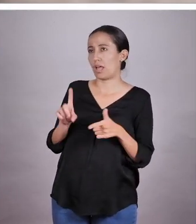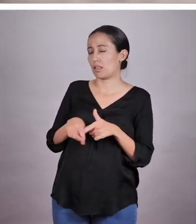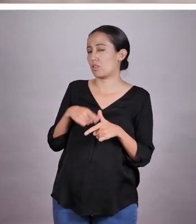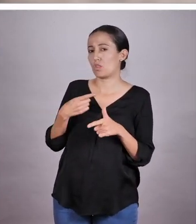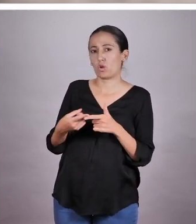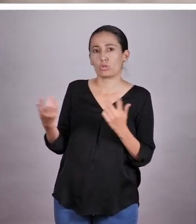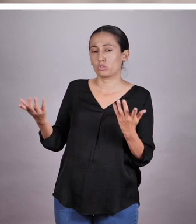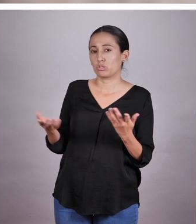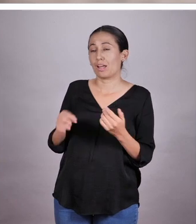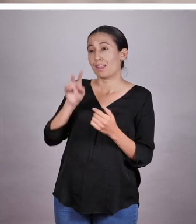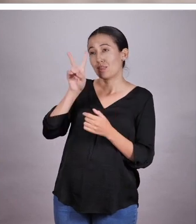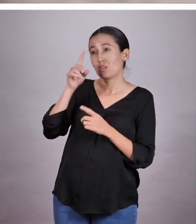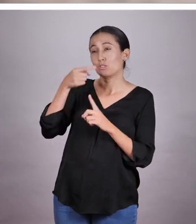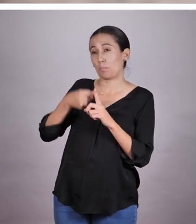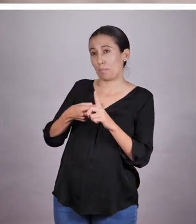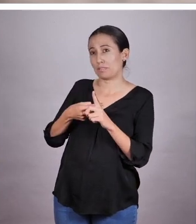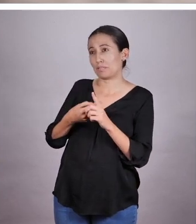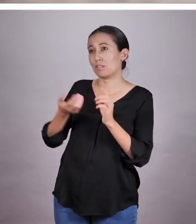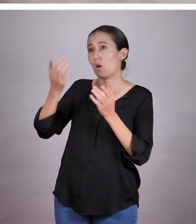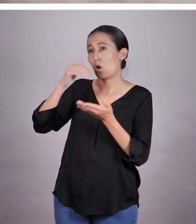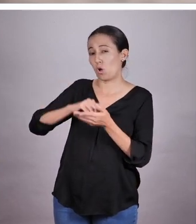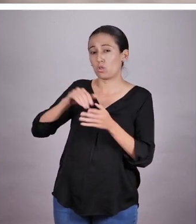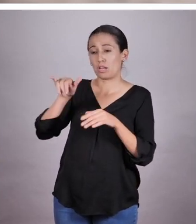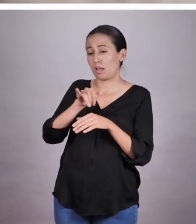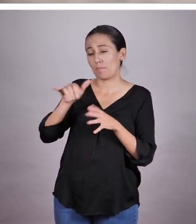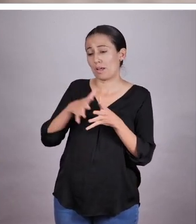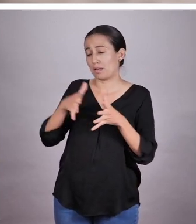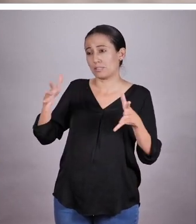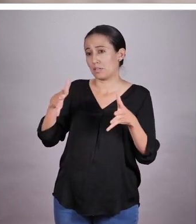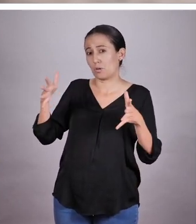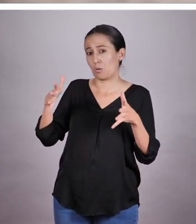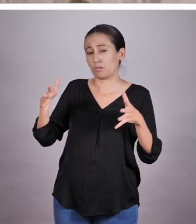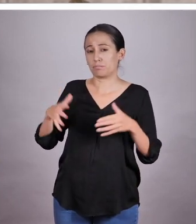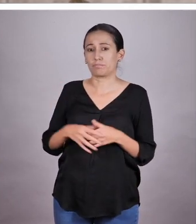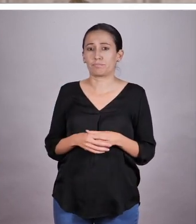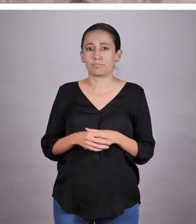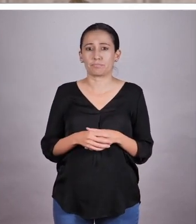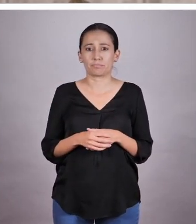Entonces, en menos de 2 meses vas a volver a tener el mismo problema.